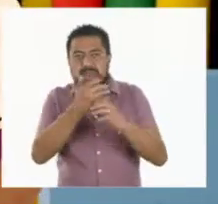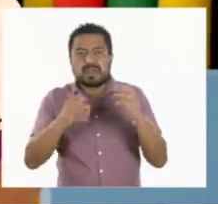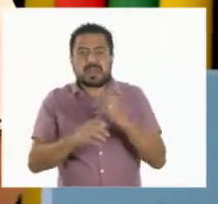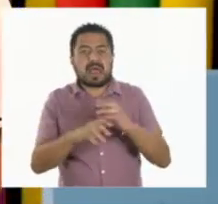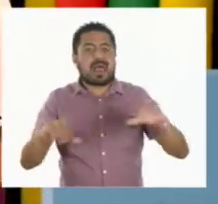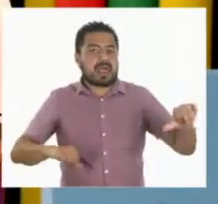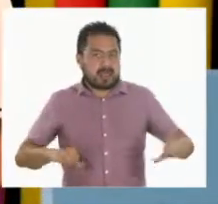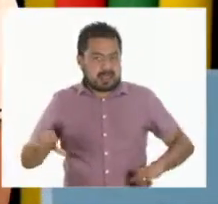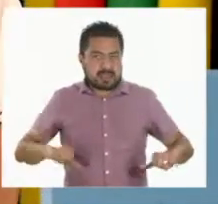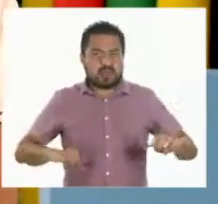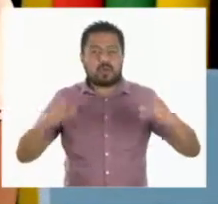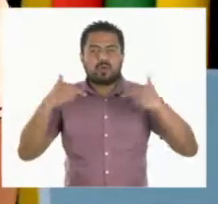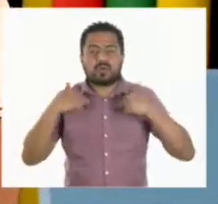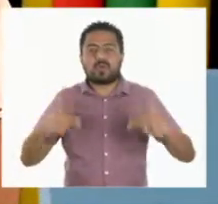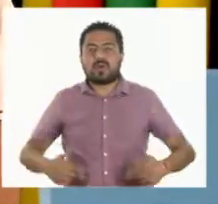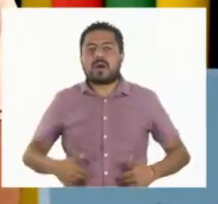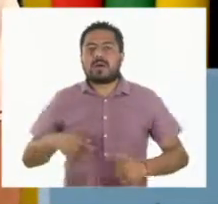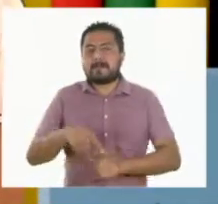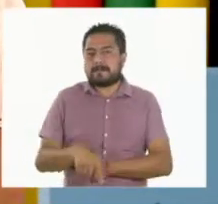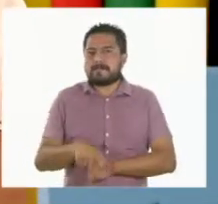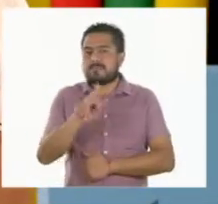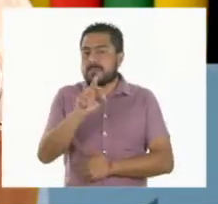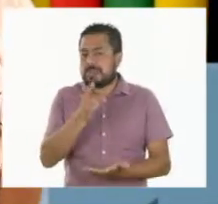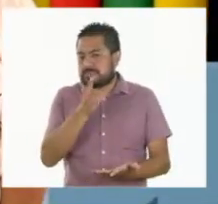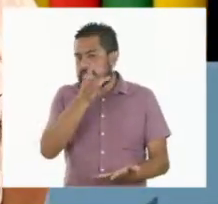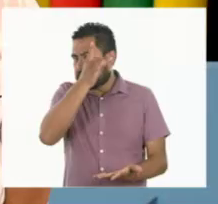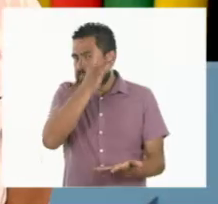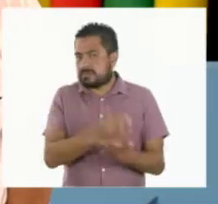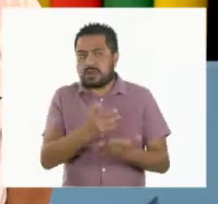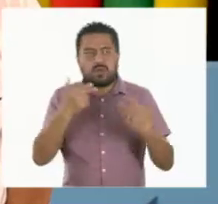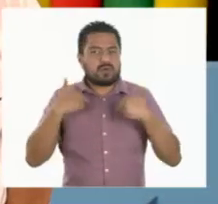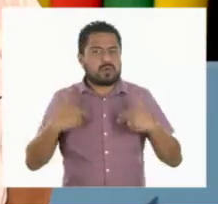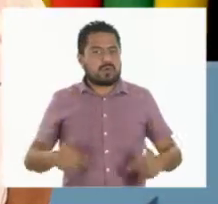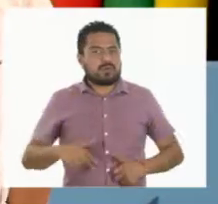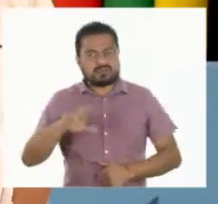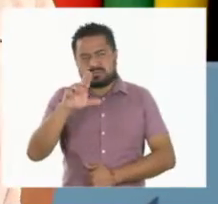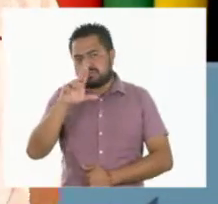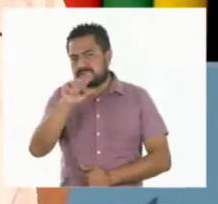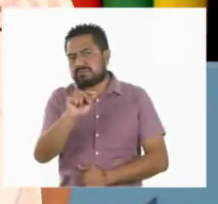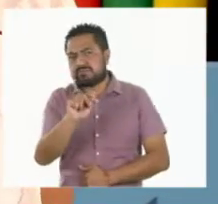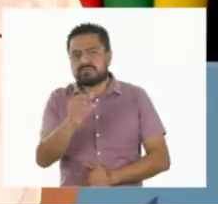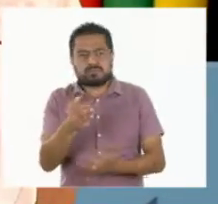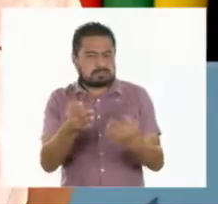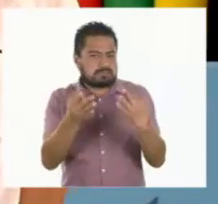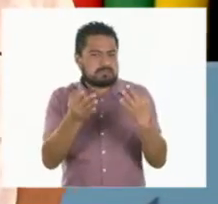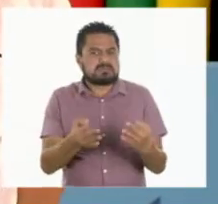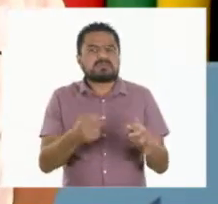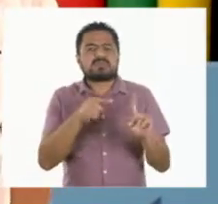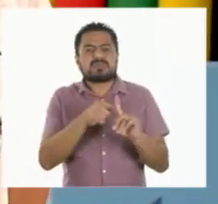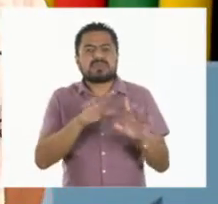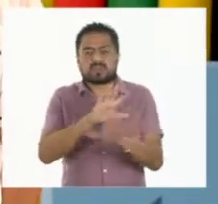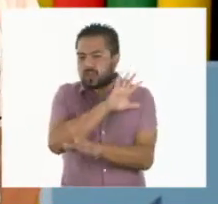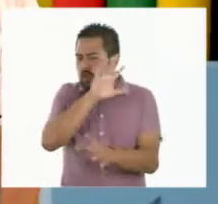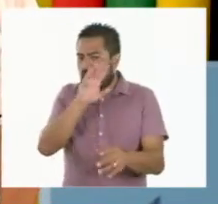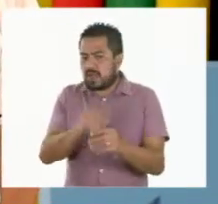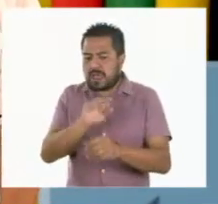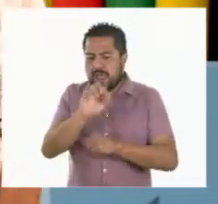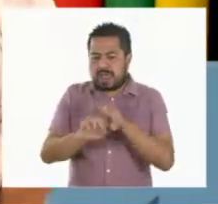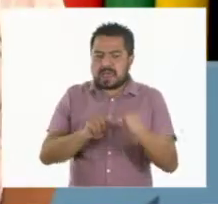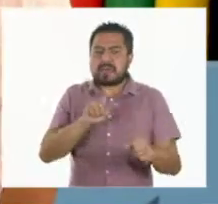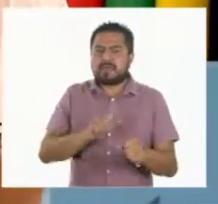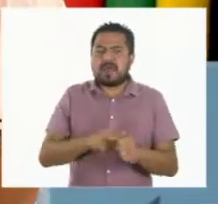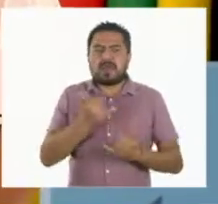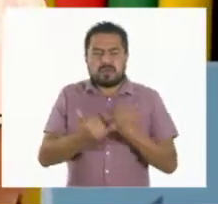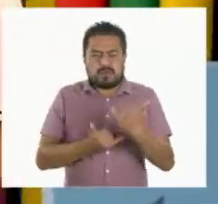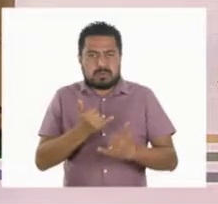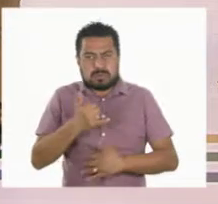una actividad humana, pero no es solamente de los humanos. En realidad, prácticamente todos los animales juegan.